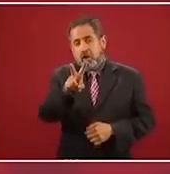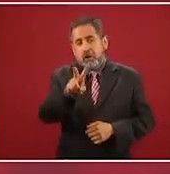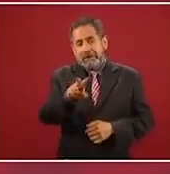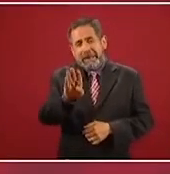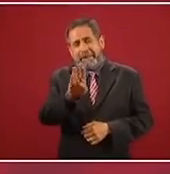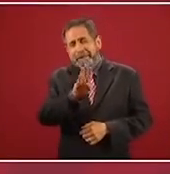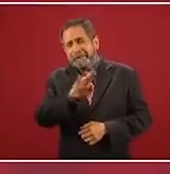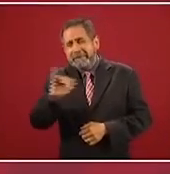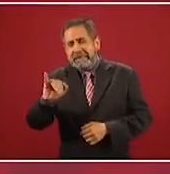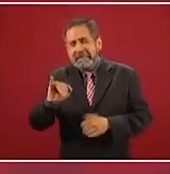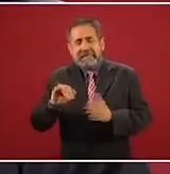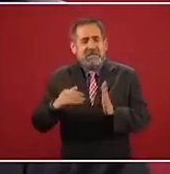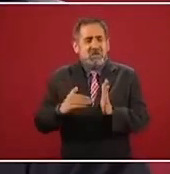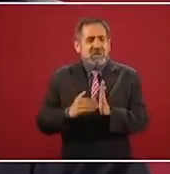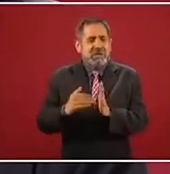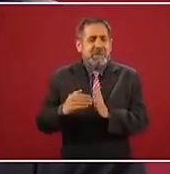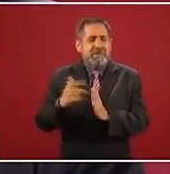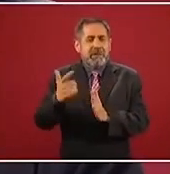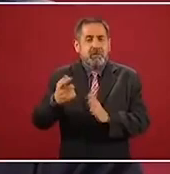2 billones de pesos.